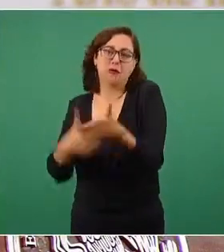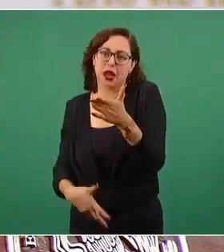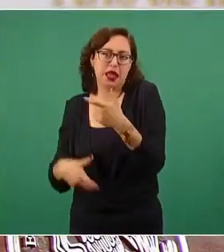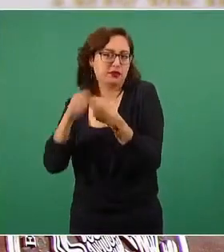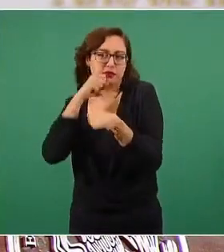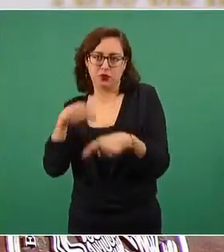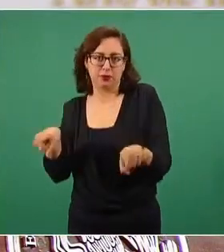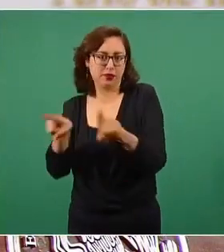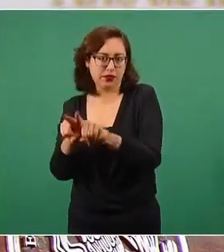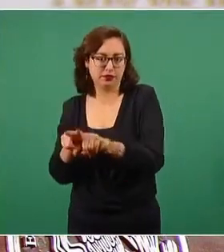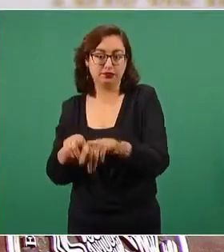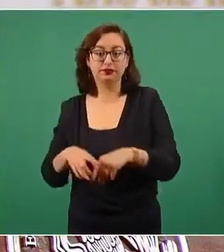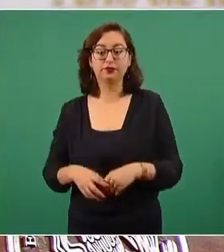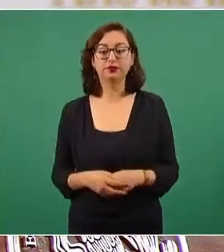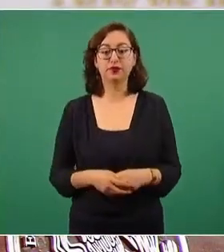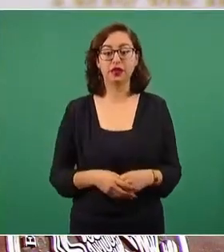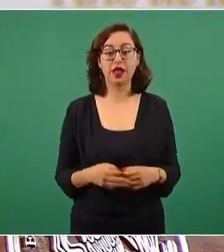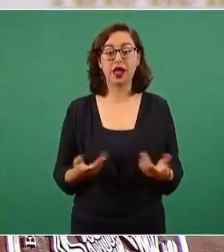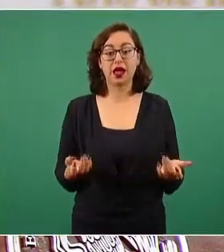Utiliza